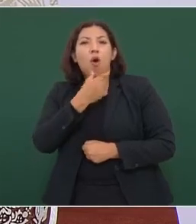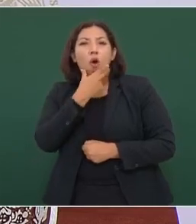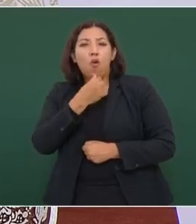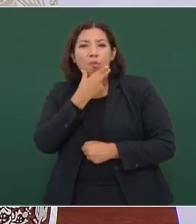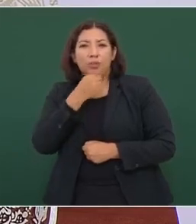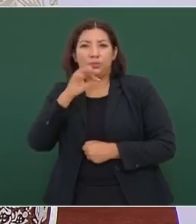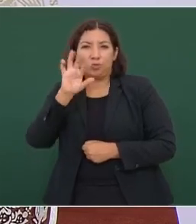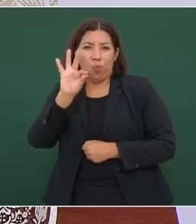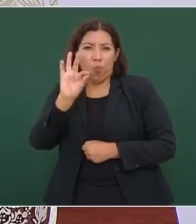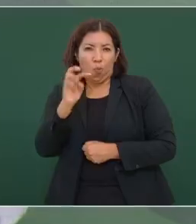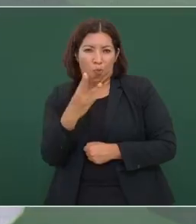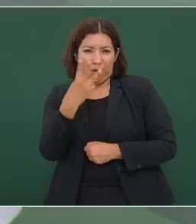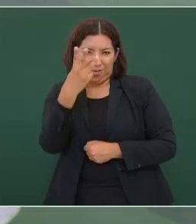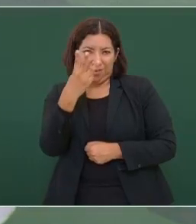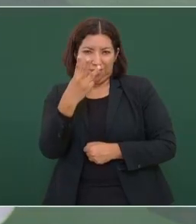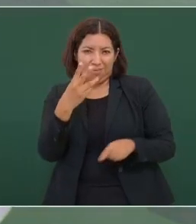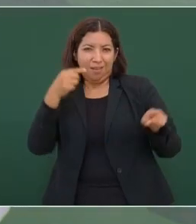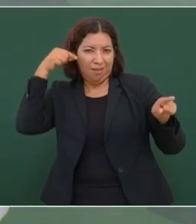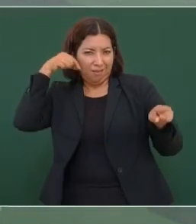no tardaron,